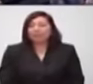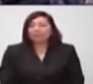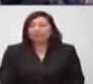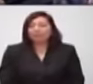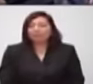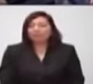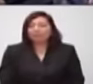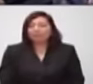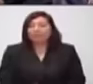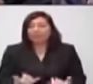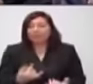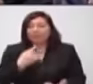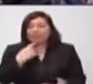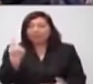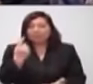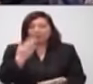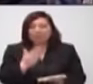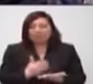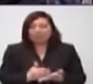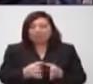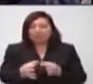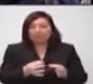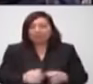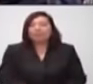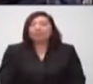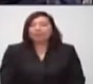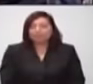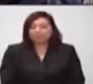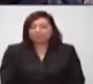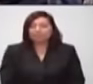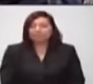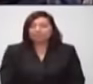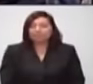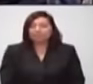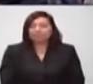Señor presidente, esa era la primera parte que queríamos exponerle.